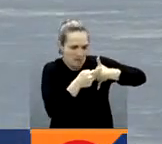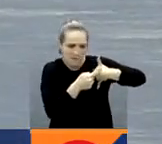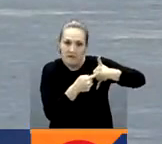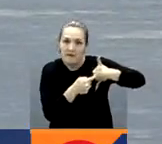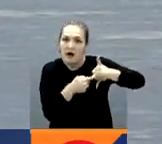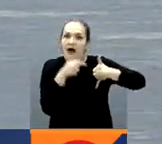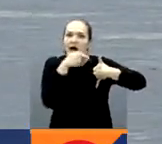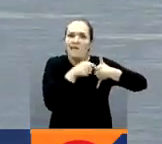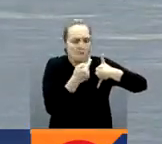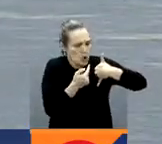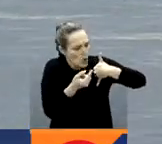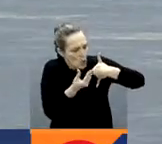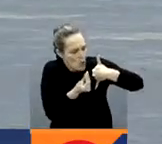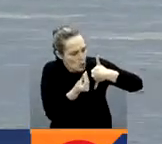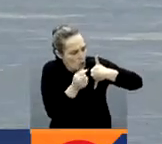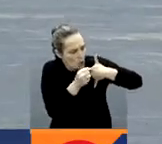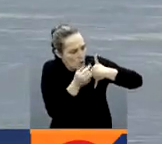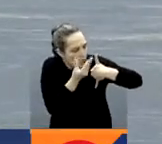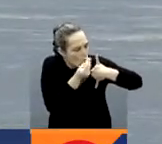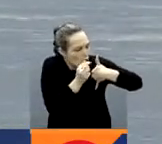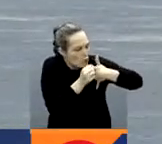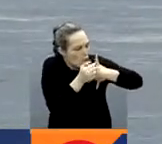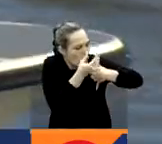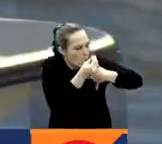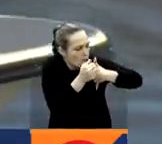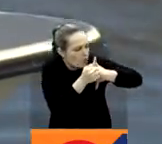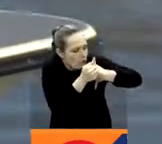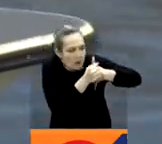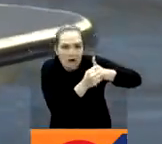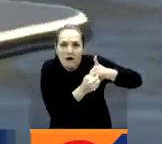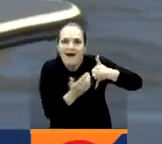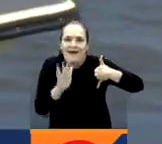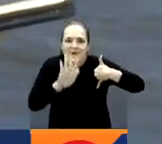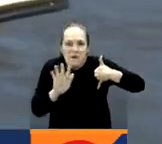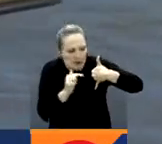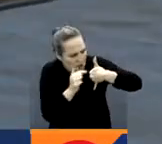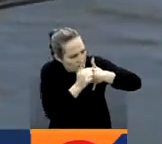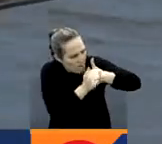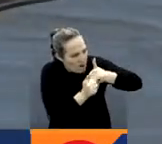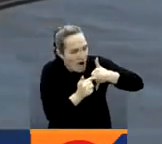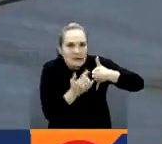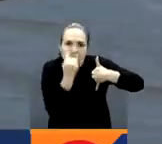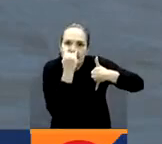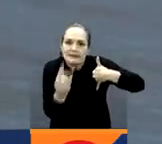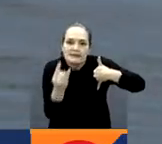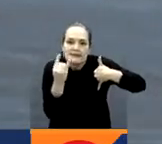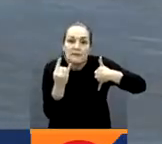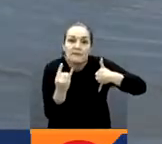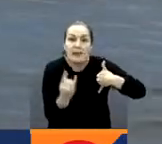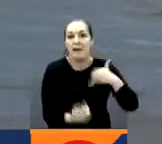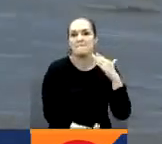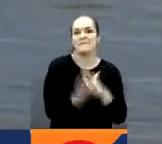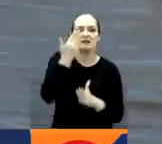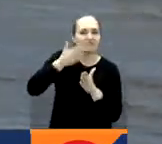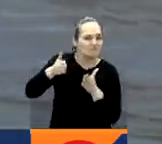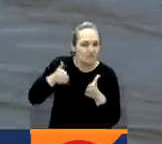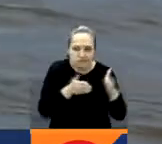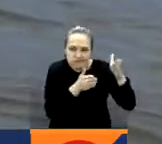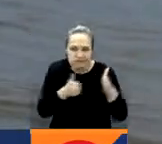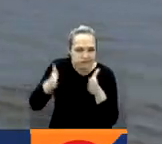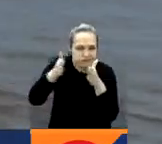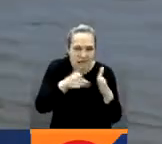las comunidades, la música, la poesía, la cultura. Así inicia la Ruta del Magdalena,